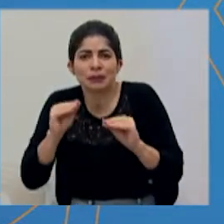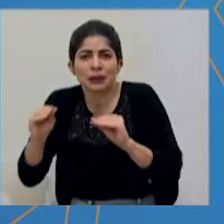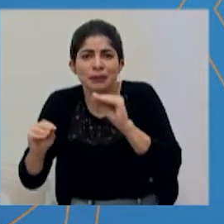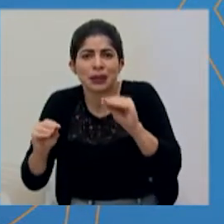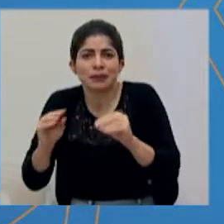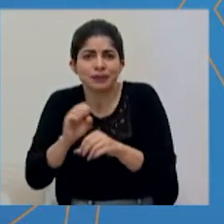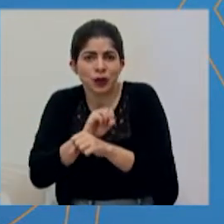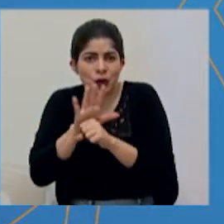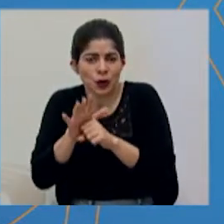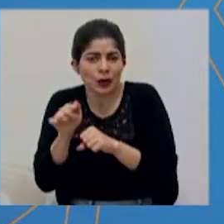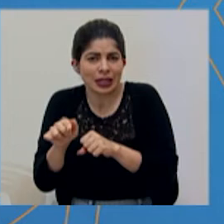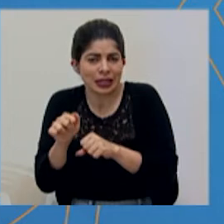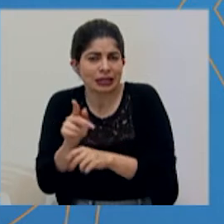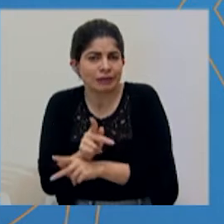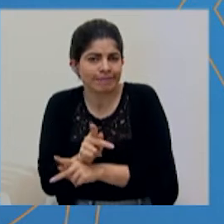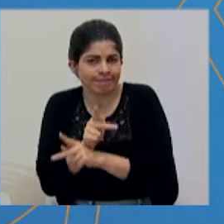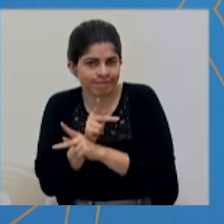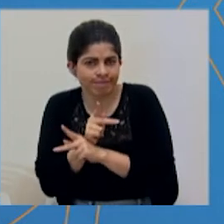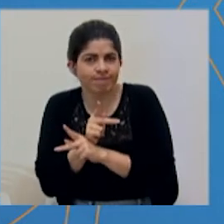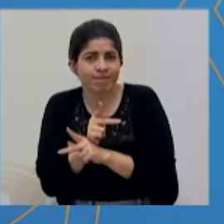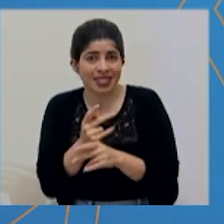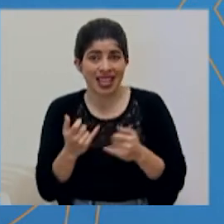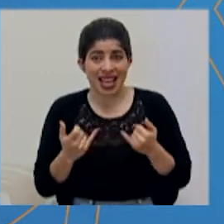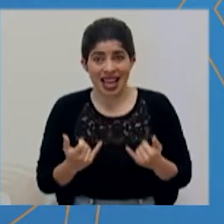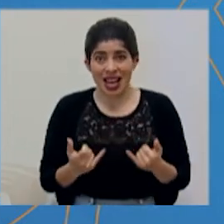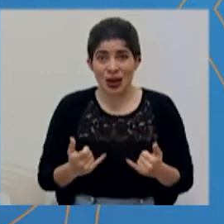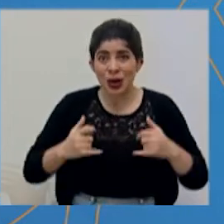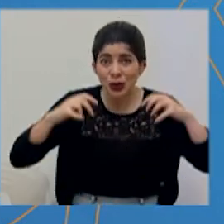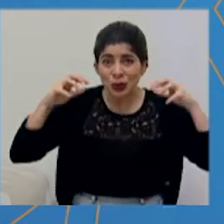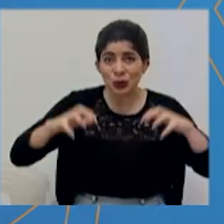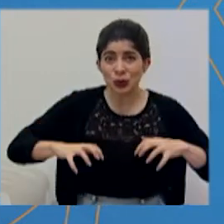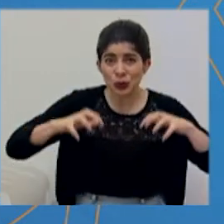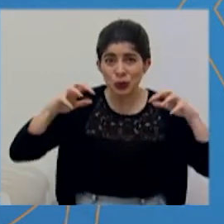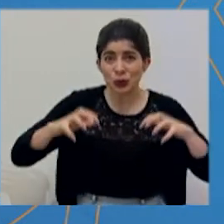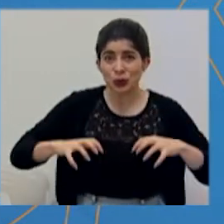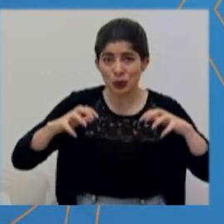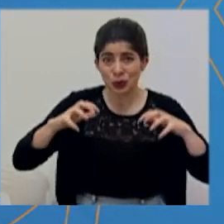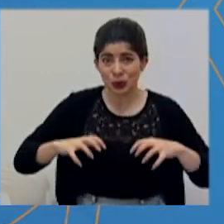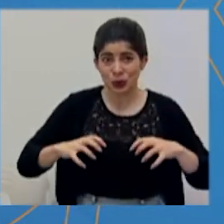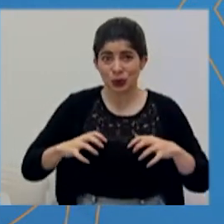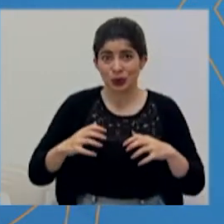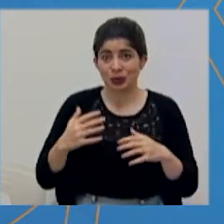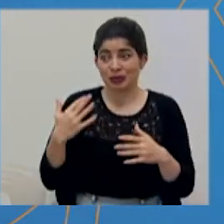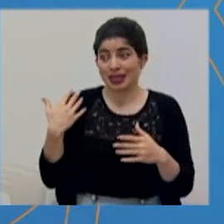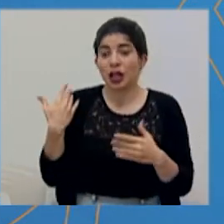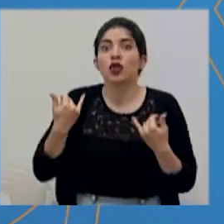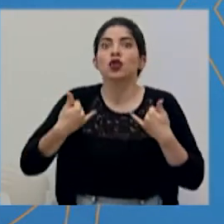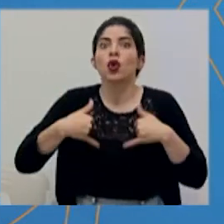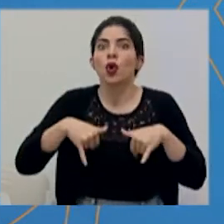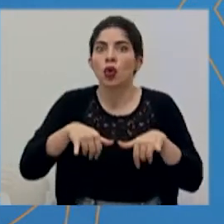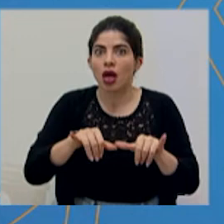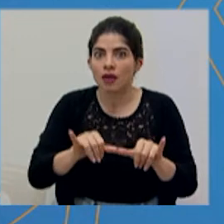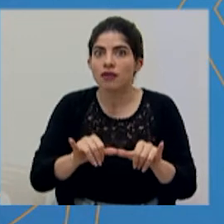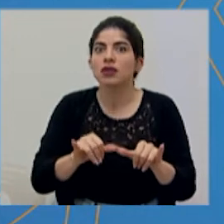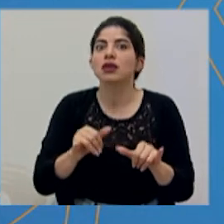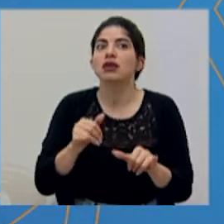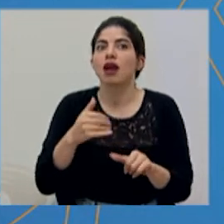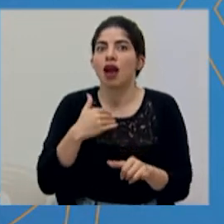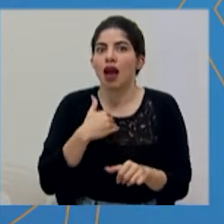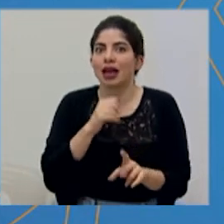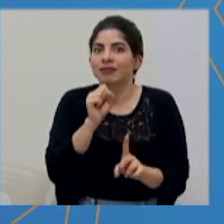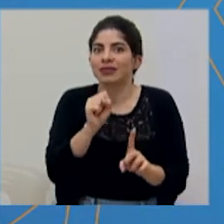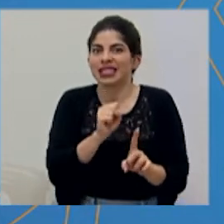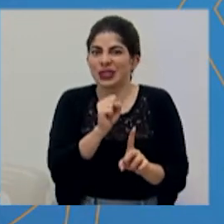del COVID-19. Estamos en plena época de lluvias, venimos saliendo, todavía estamos enfrentando una